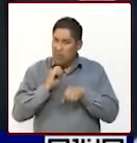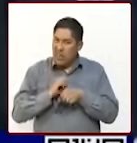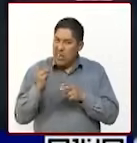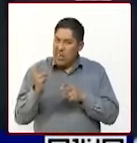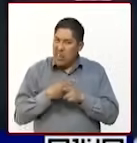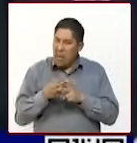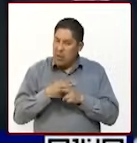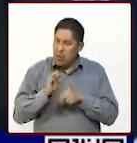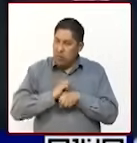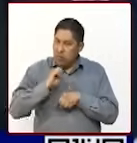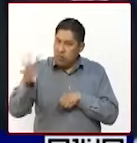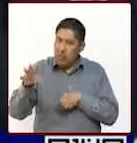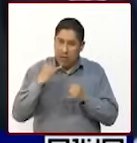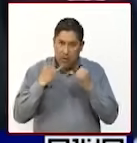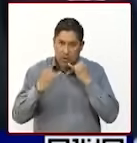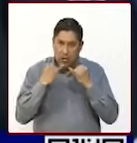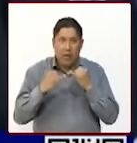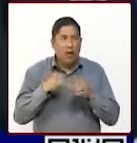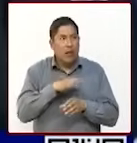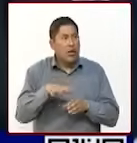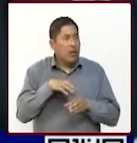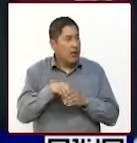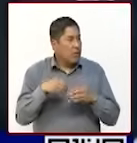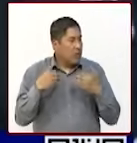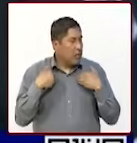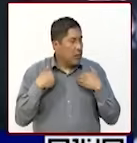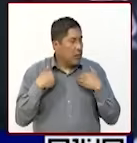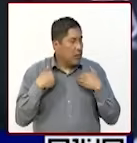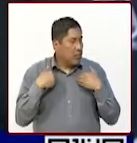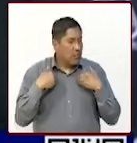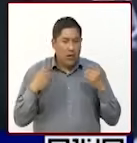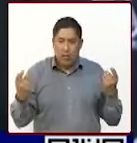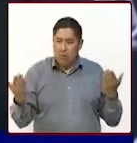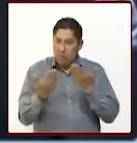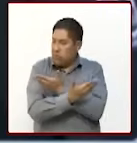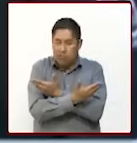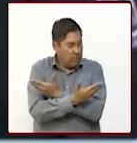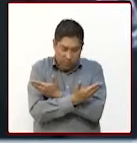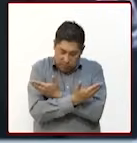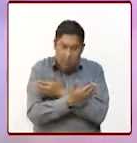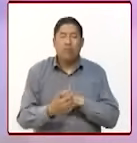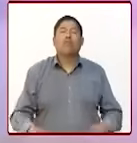inmediatamente, van a informarnos, ¿no? Inclusive vamos a tener ya control cruzado, ¿no?